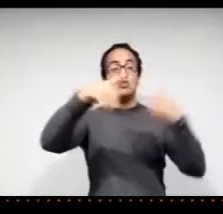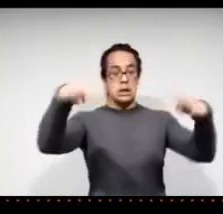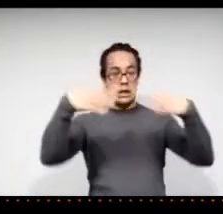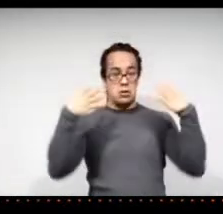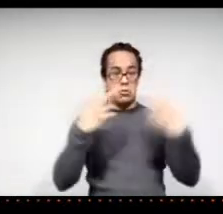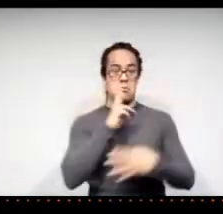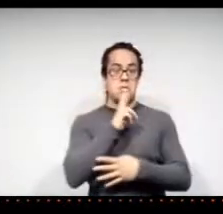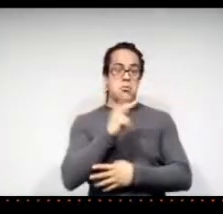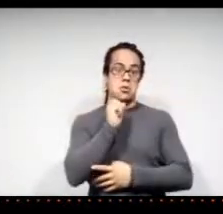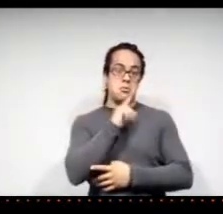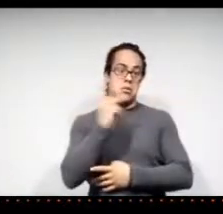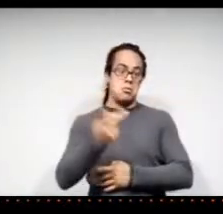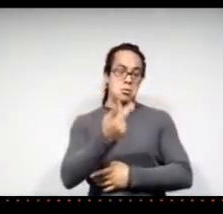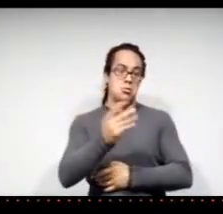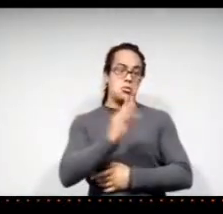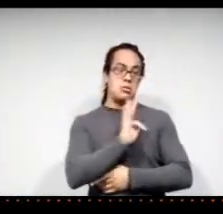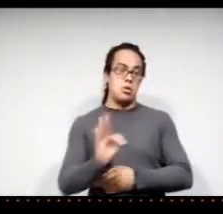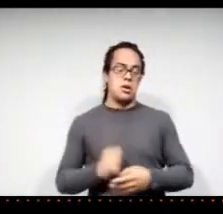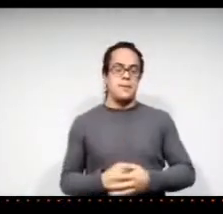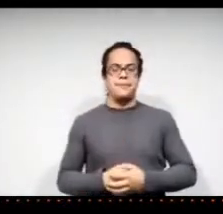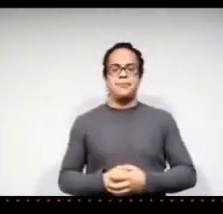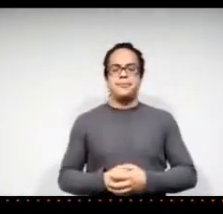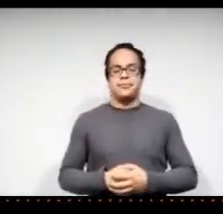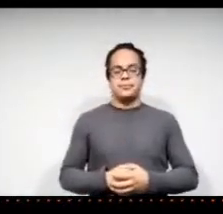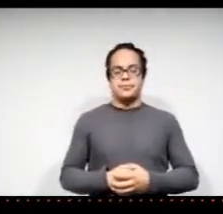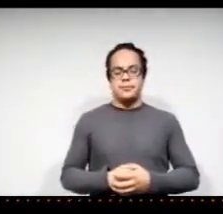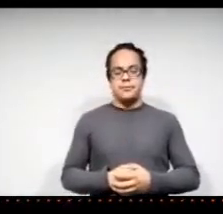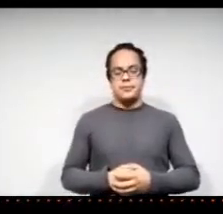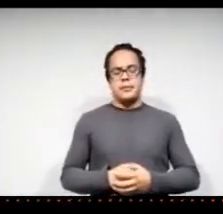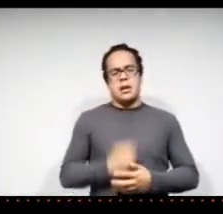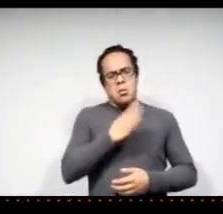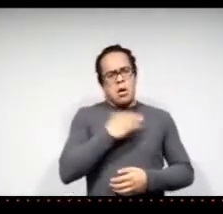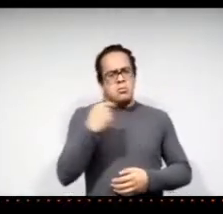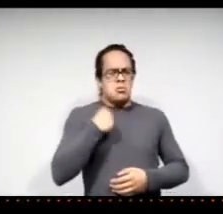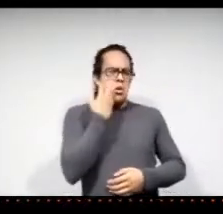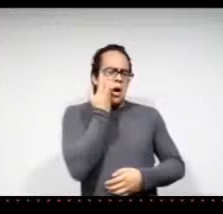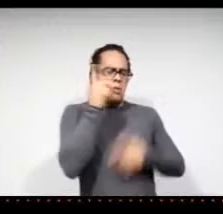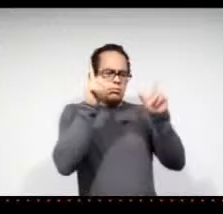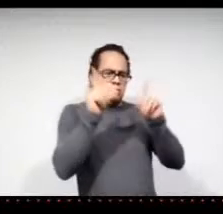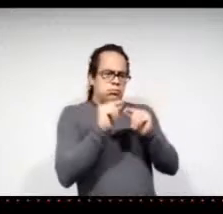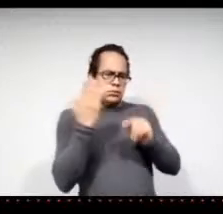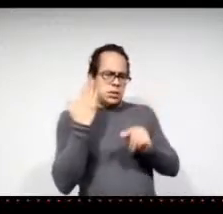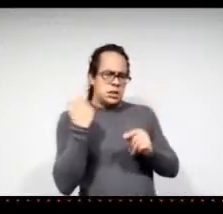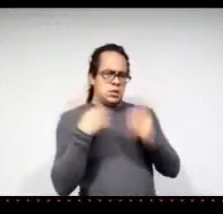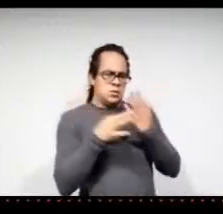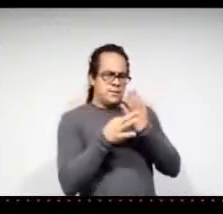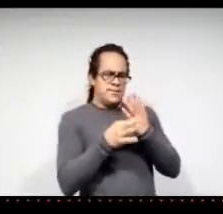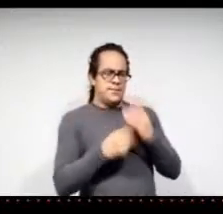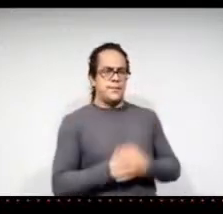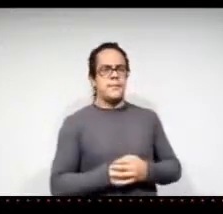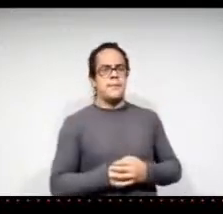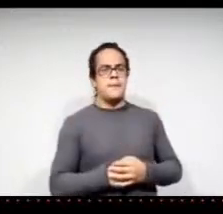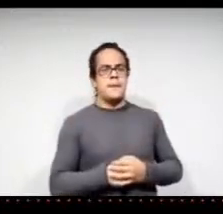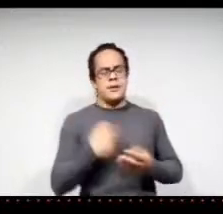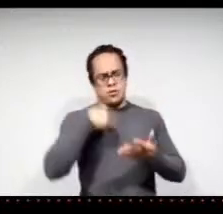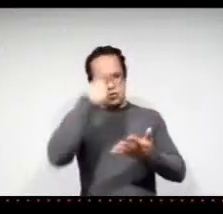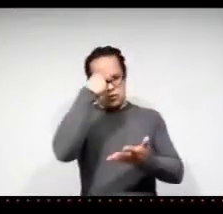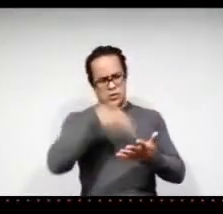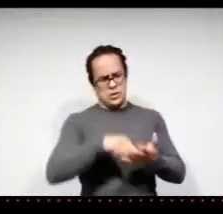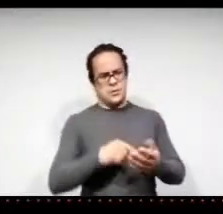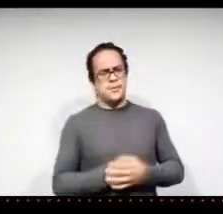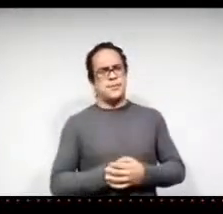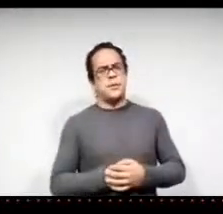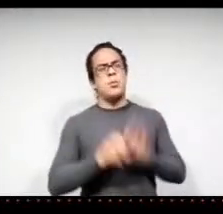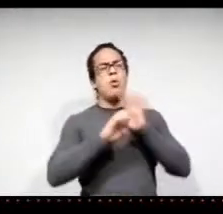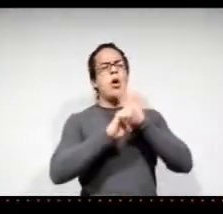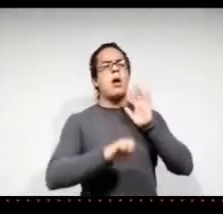sí me gustaría retomar lo que comentaba yo hace unos minutos. Creo, en primer lugar, por ejemplo,